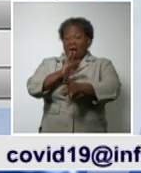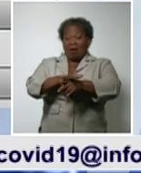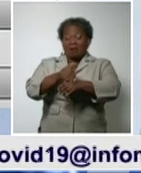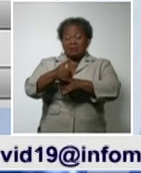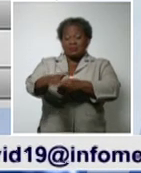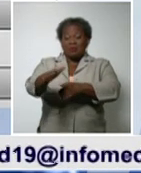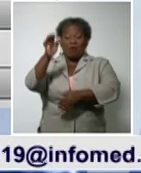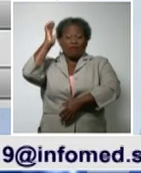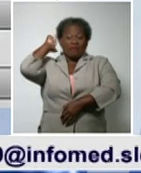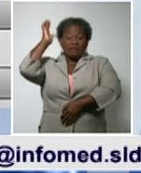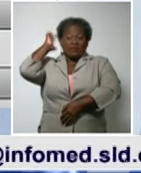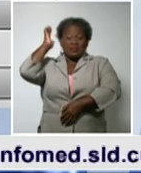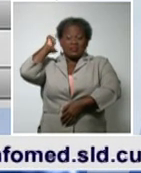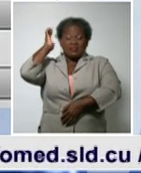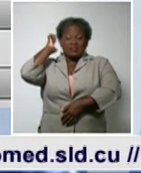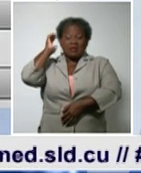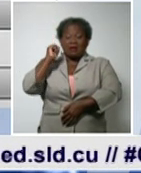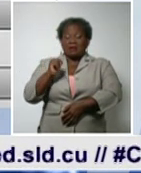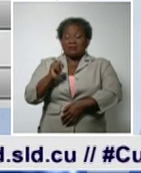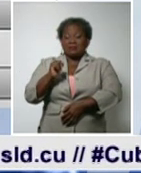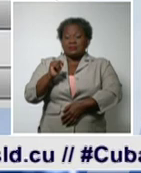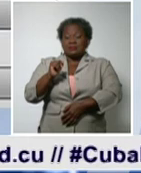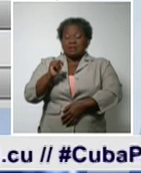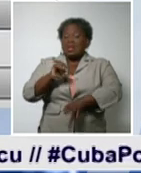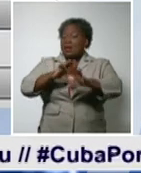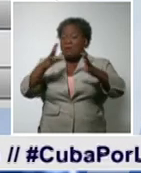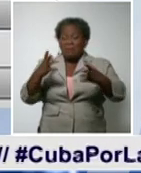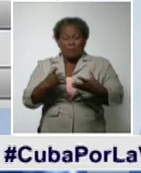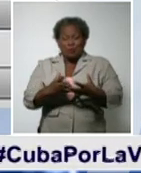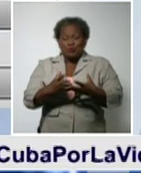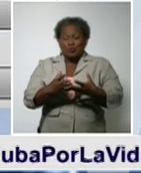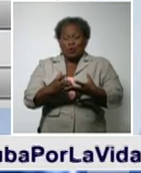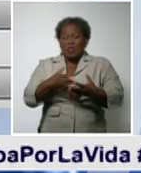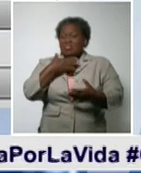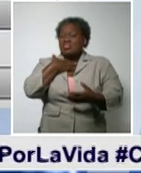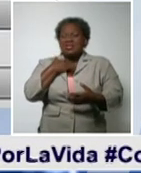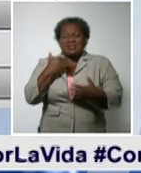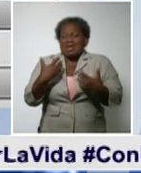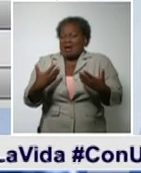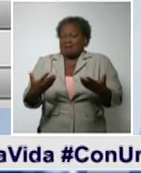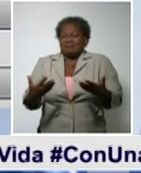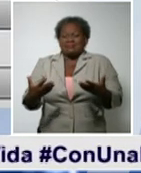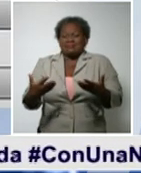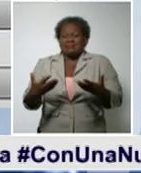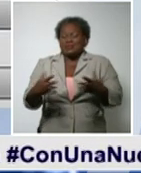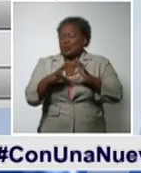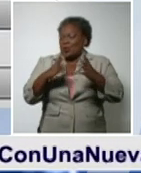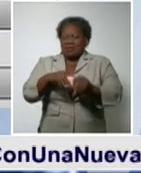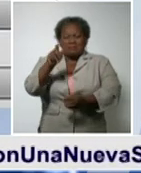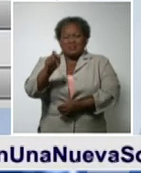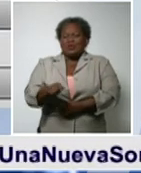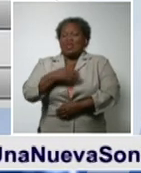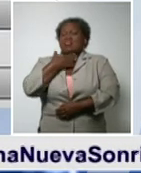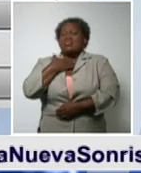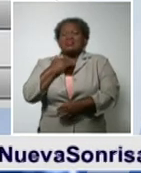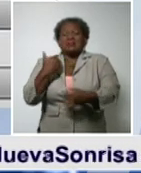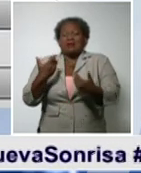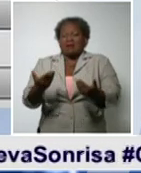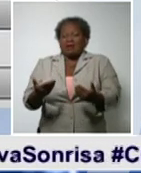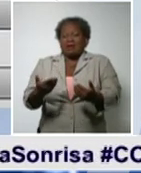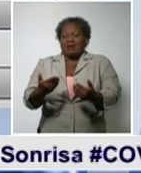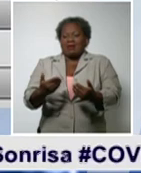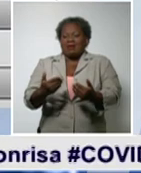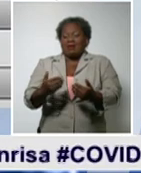que lo que más quisiera el mundo, lo que más quisieran todas las personas es que estas cifras comenzaran a